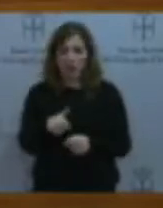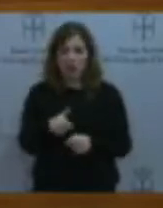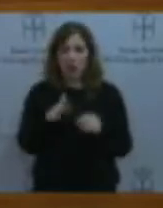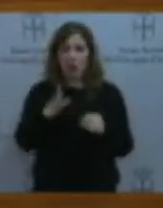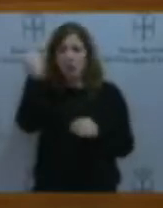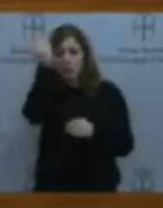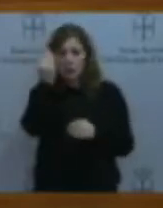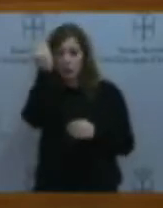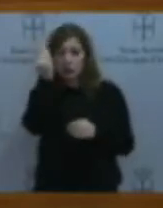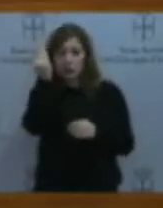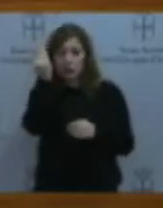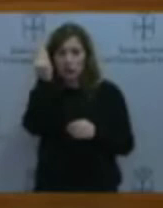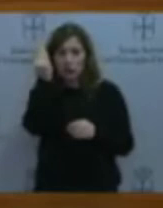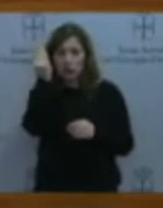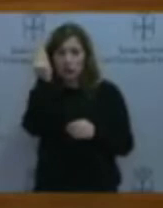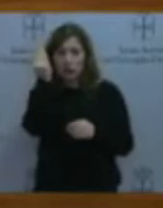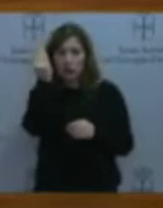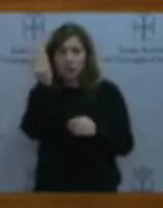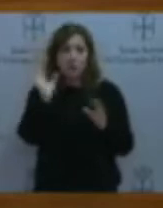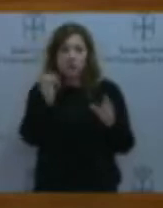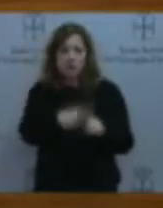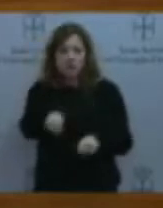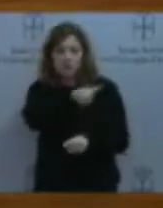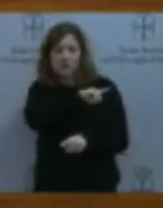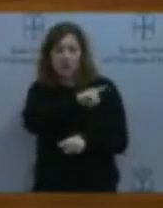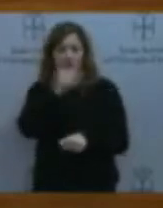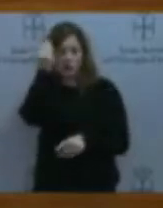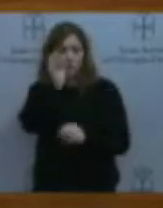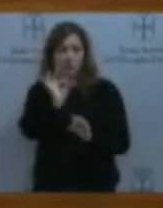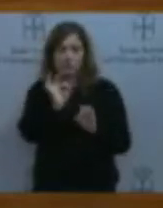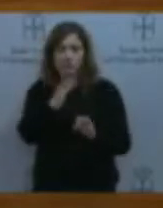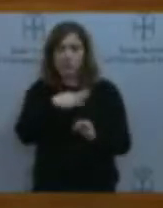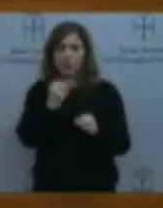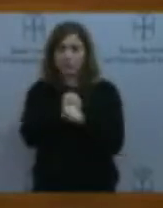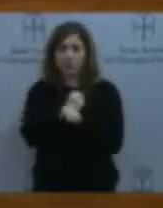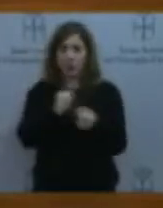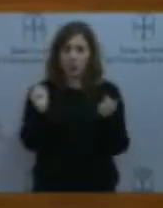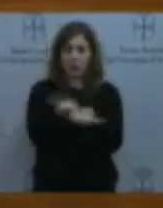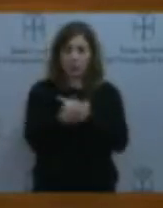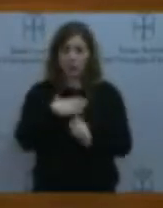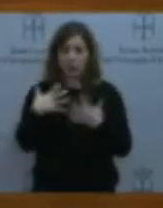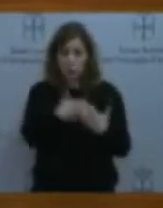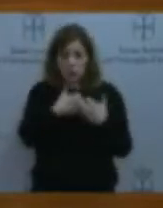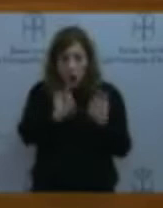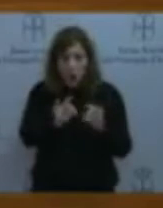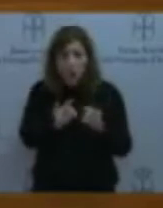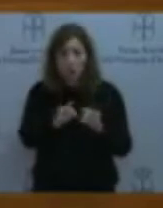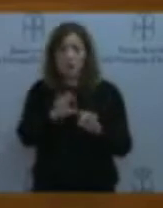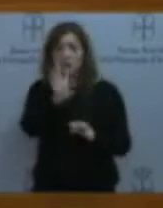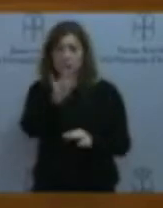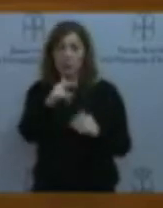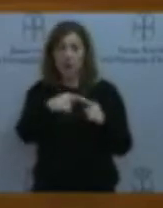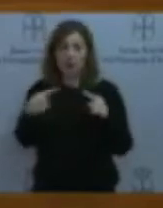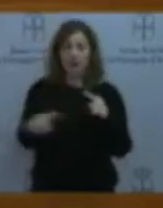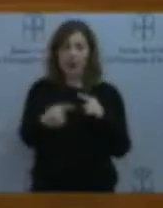fin, un poco una desmesura plantear en esos términos. ¿Se puede trabajar contra ello? Sí. ¿Se puede luchar contra eso? Sí. La brecha salarial. Es